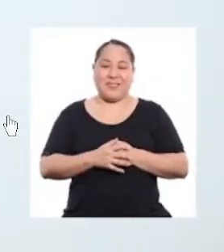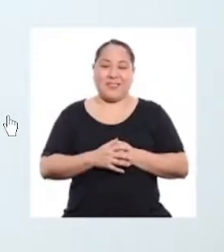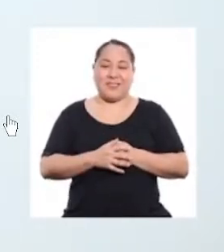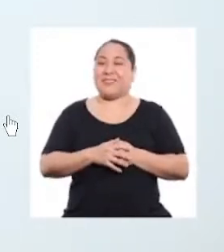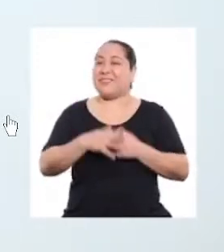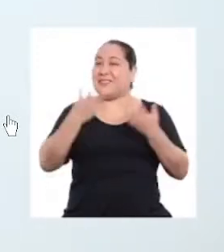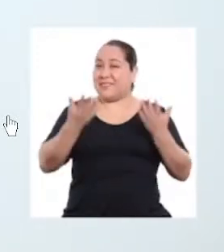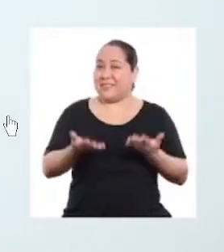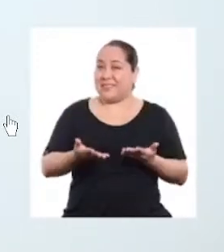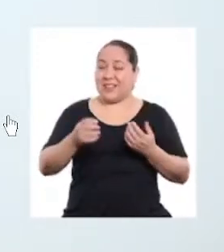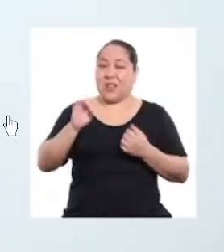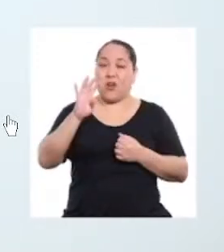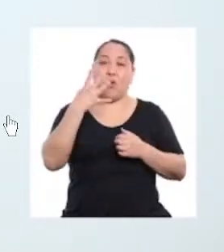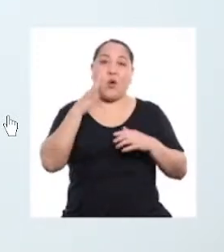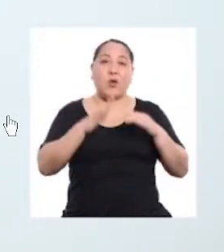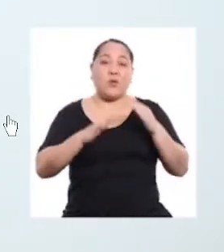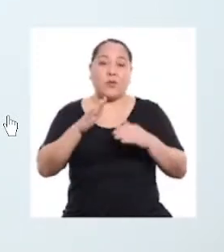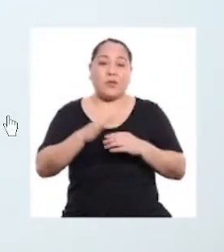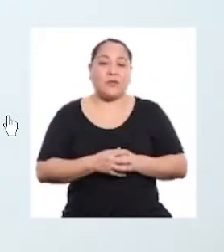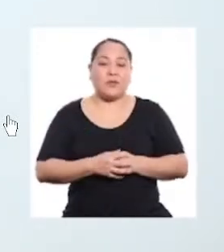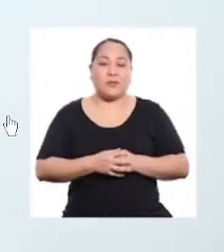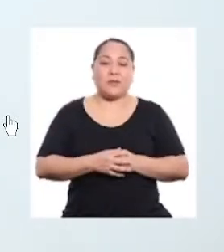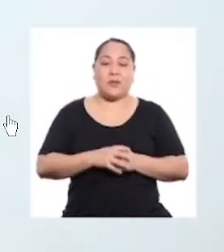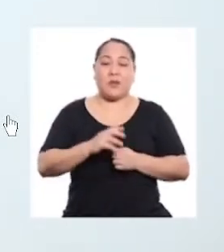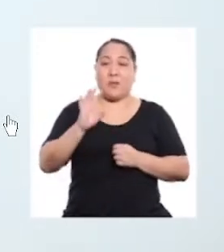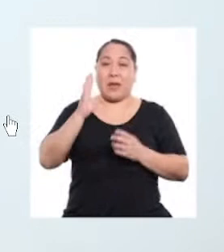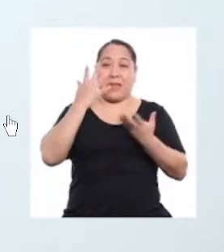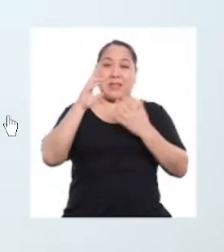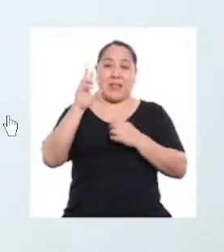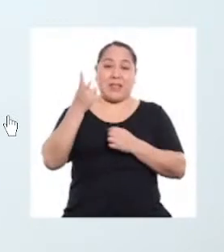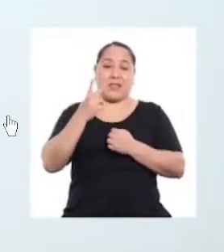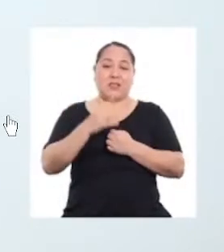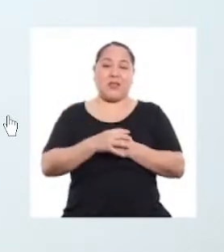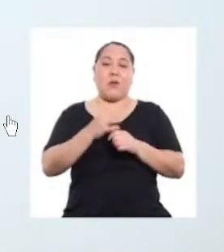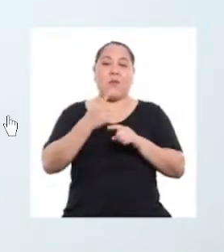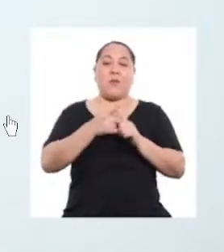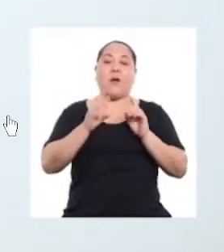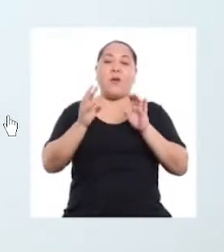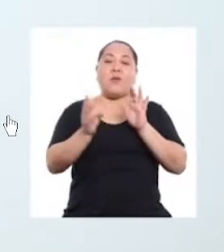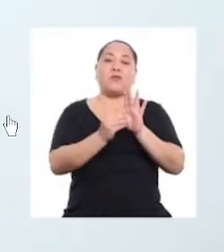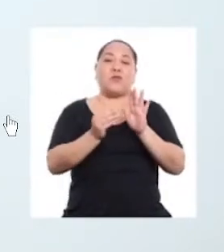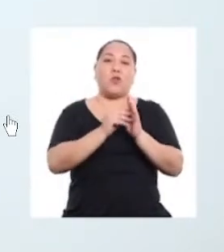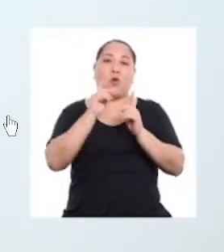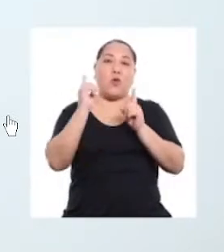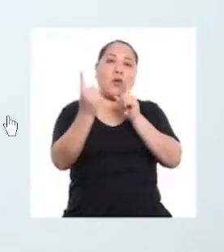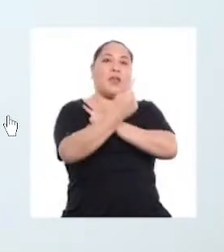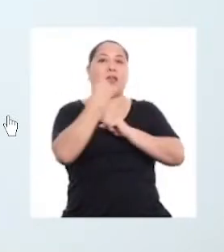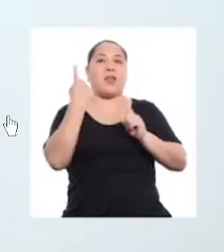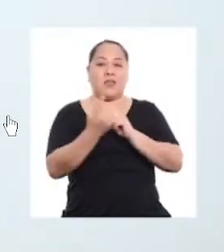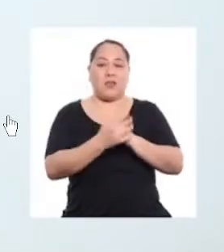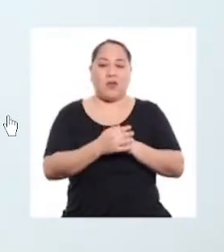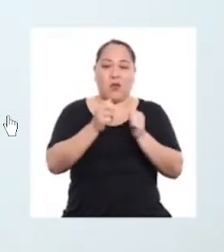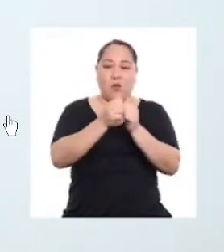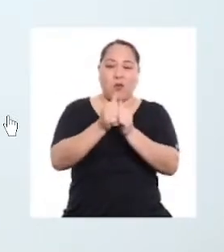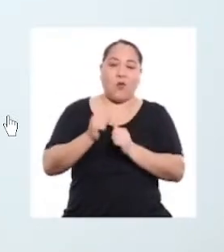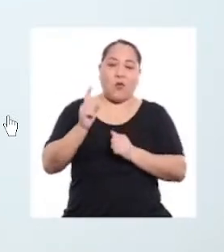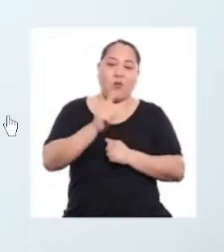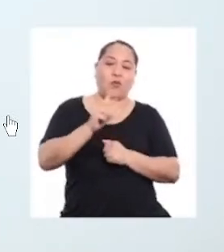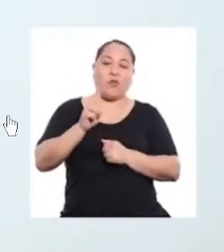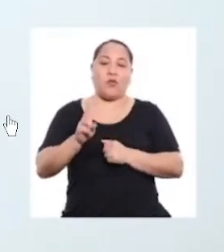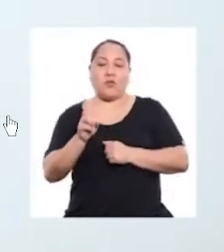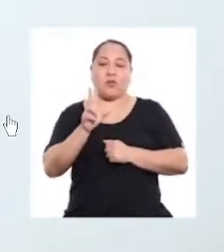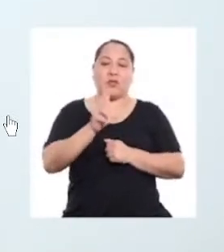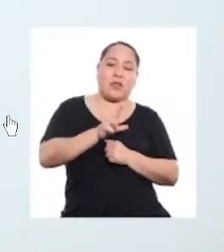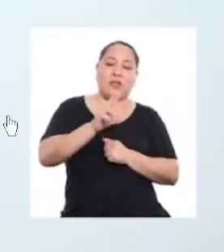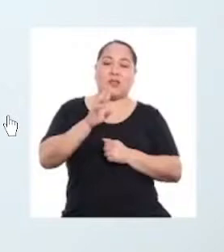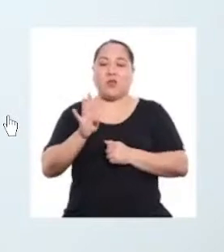1, 2, 3, 4. Y el cuarto paso es como el tercero, pero vamos a añadir un giro. Juntos.